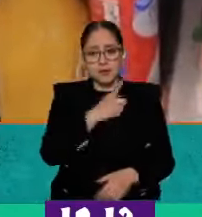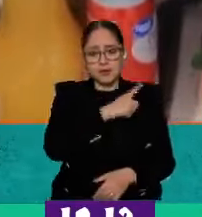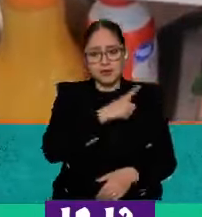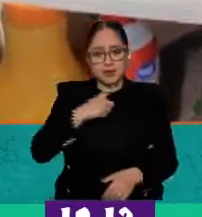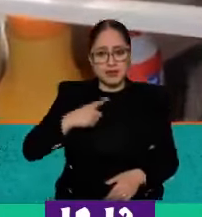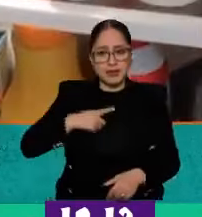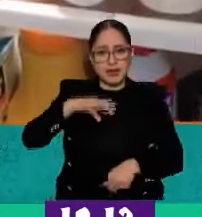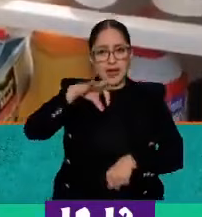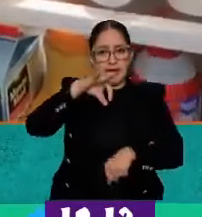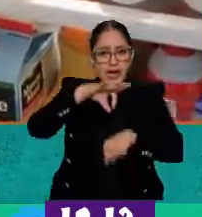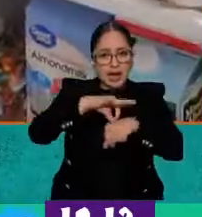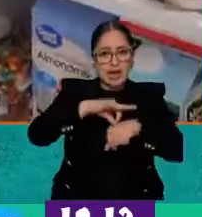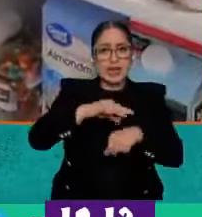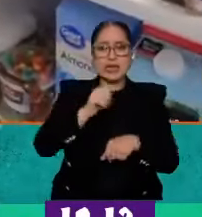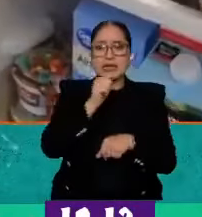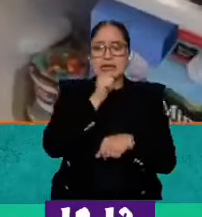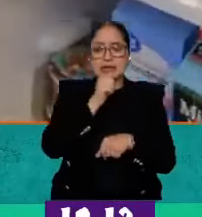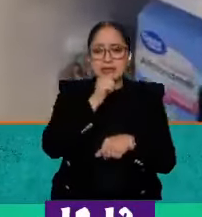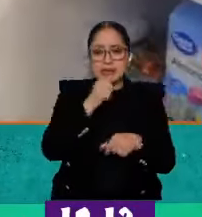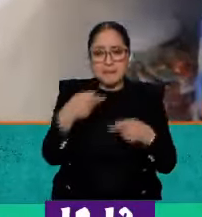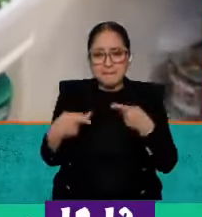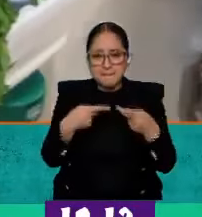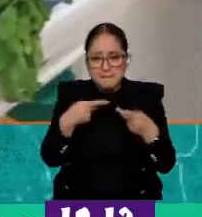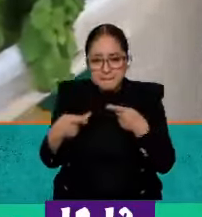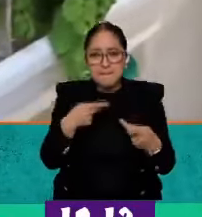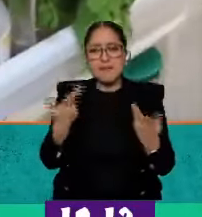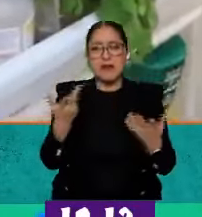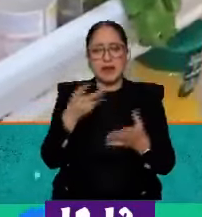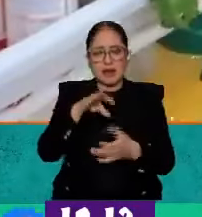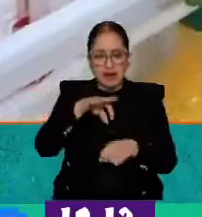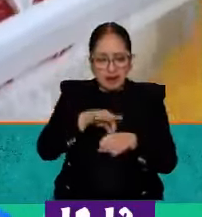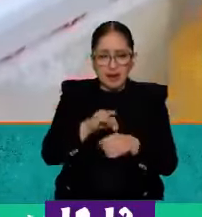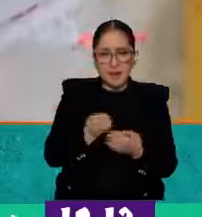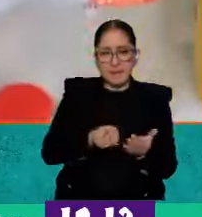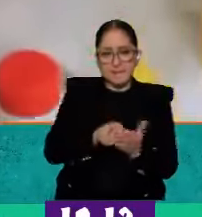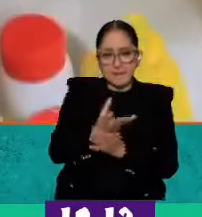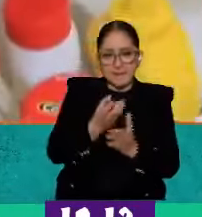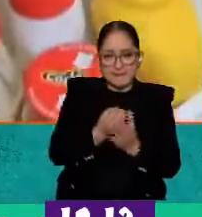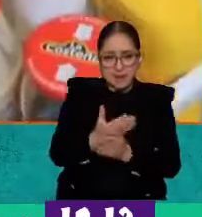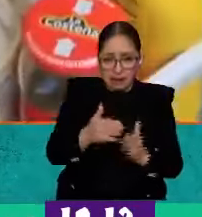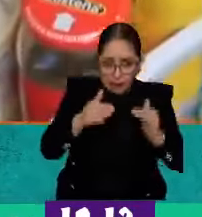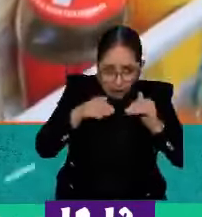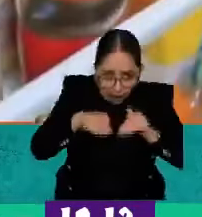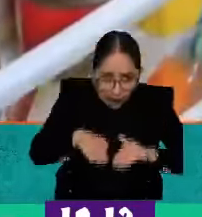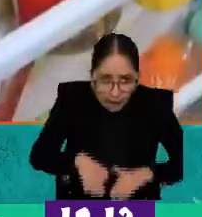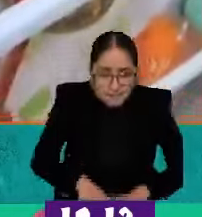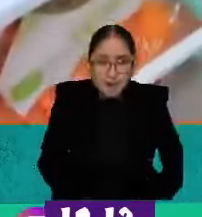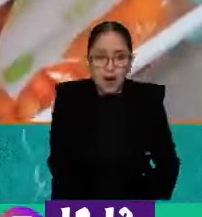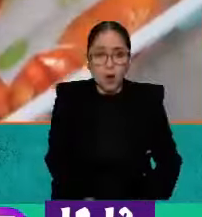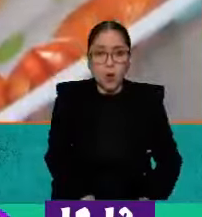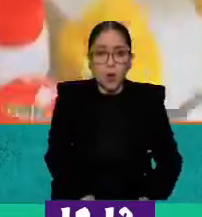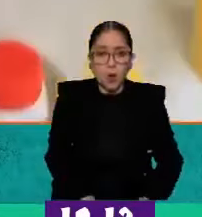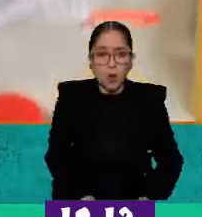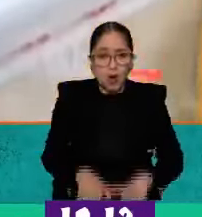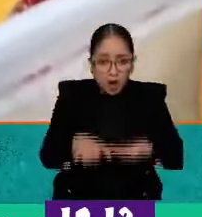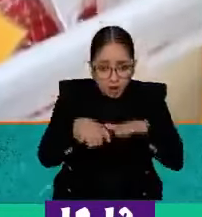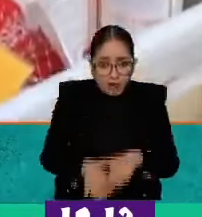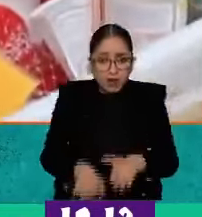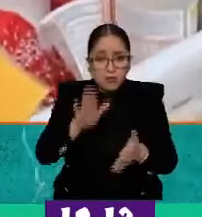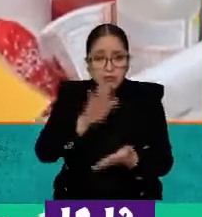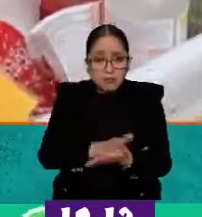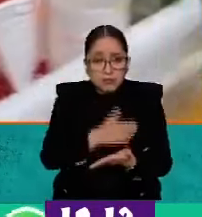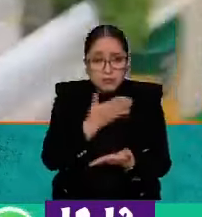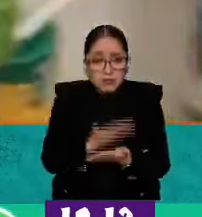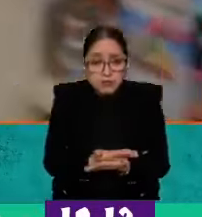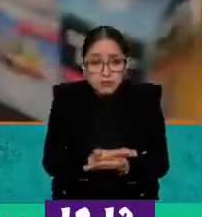las carnes sin preparar, los cortes y todo eso, el picadillo, no sé, todo eso va en o la sea, parte más de abajo. Abajo, más hacia abajo. El bistec. Ajá.